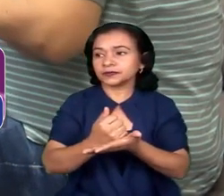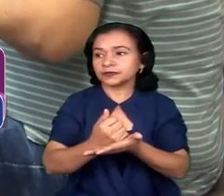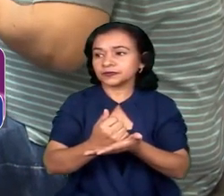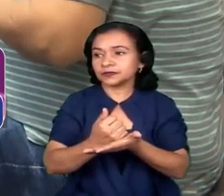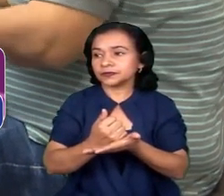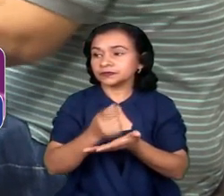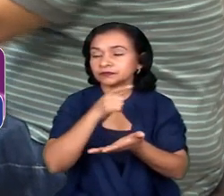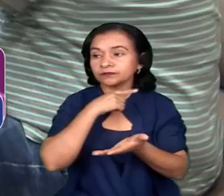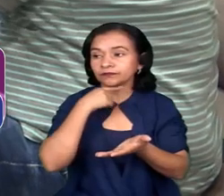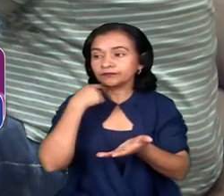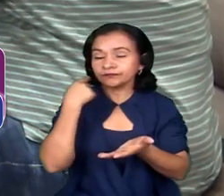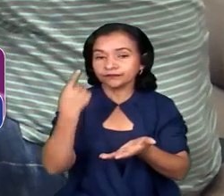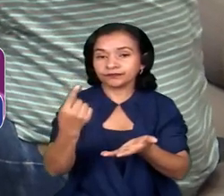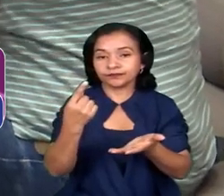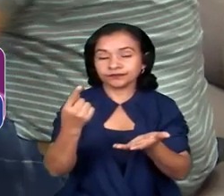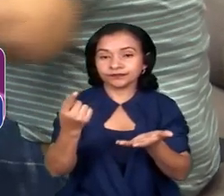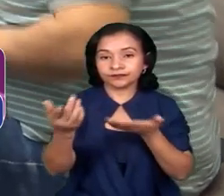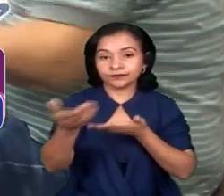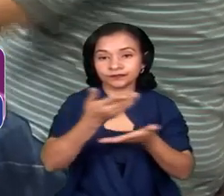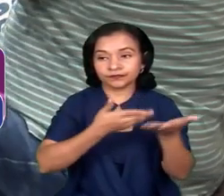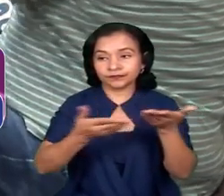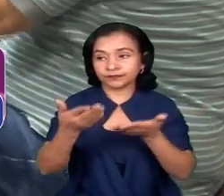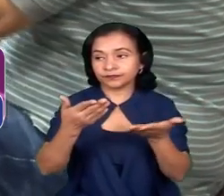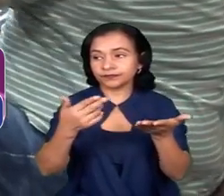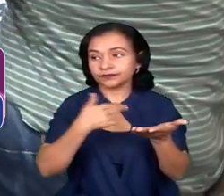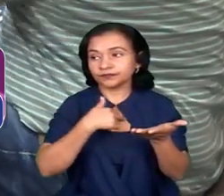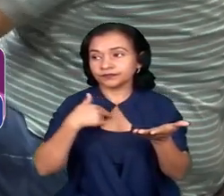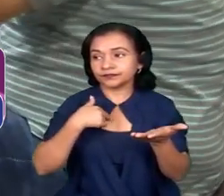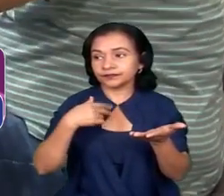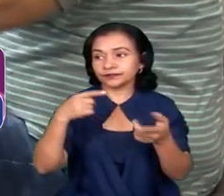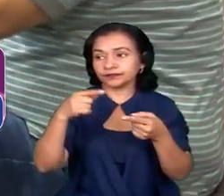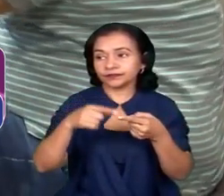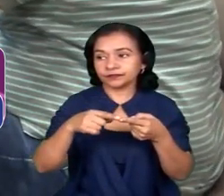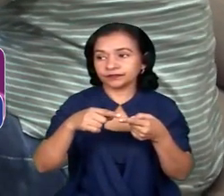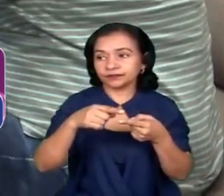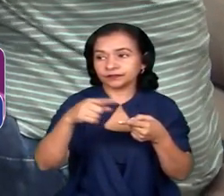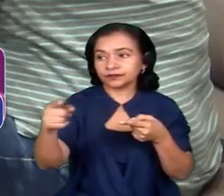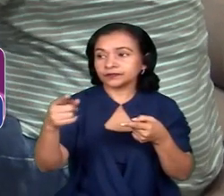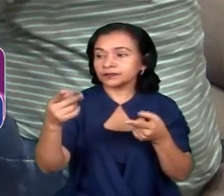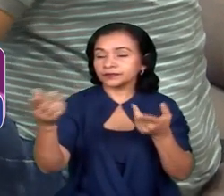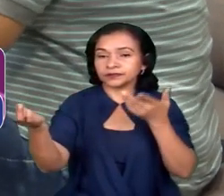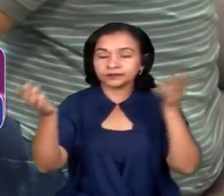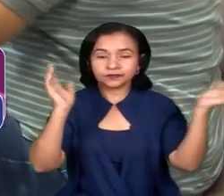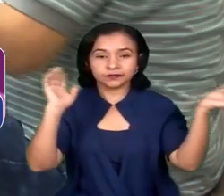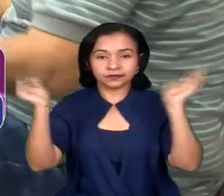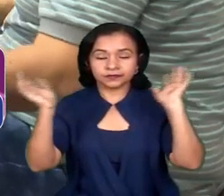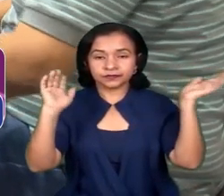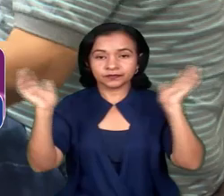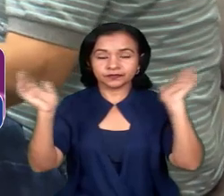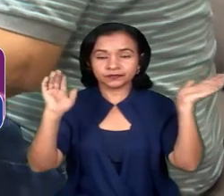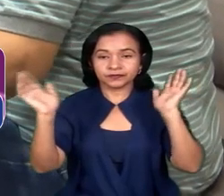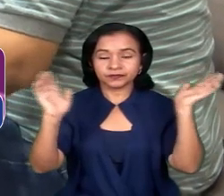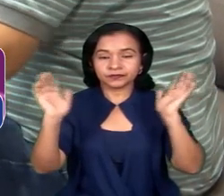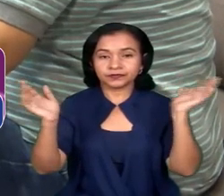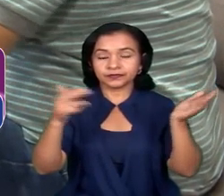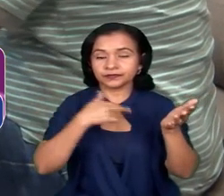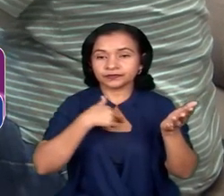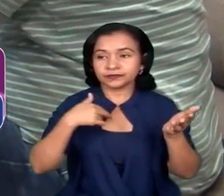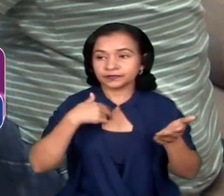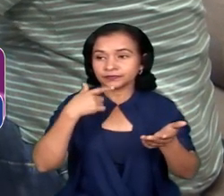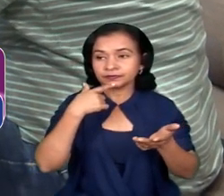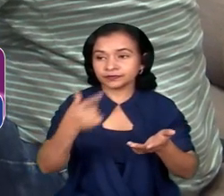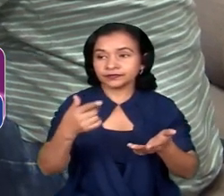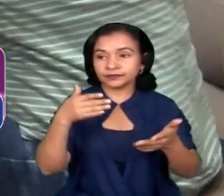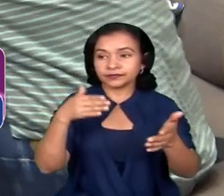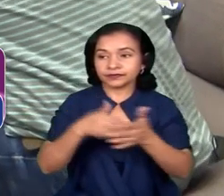es verdad, te voy a compartir, porque yo, hombre, yo paré, yo te mandé a vos allá, o paré el comercio, o con mi actitud yo hice algo que